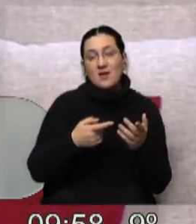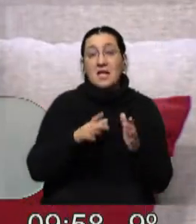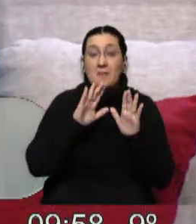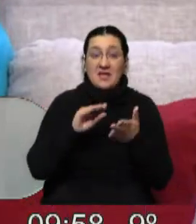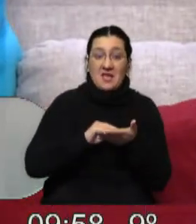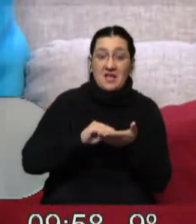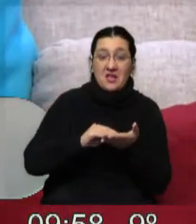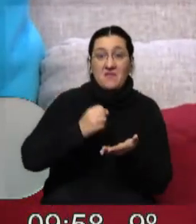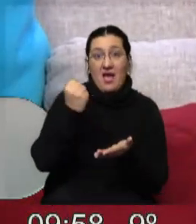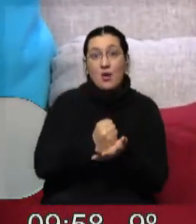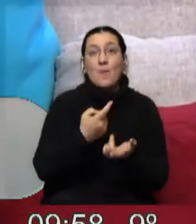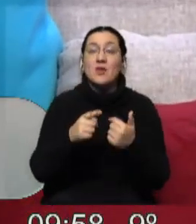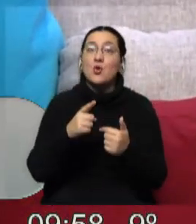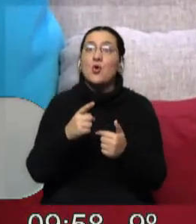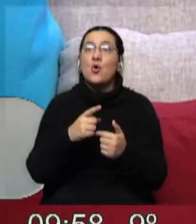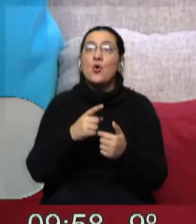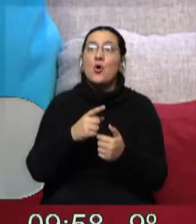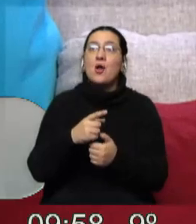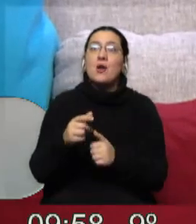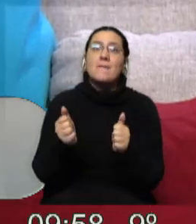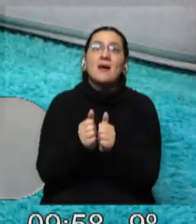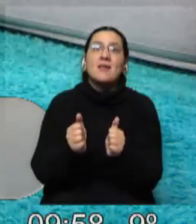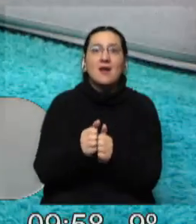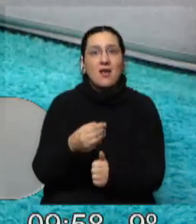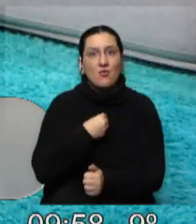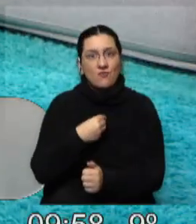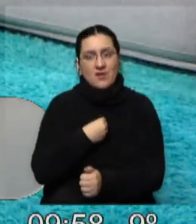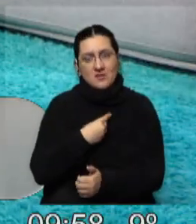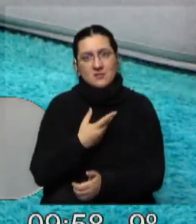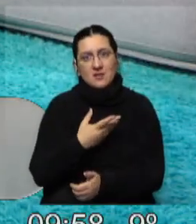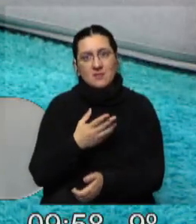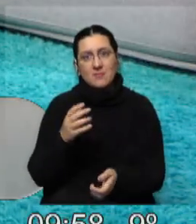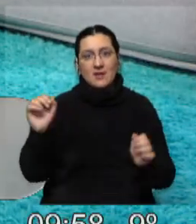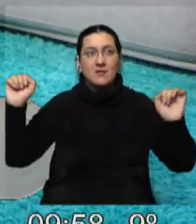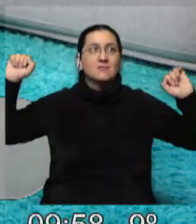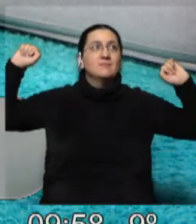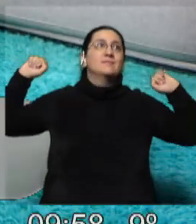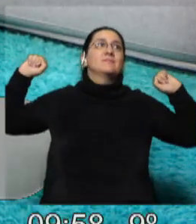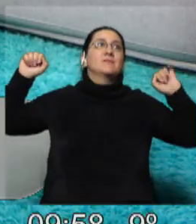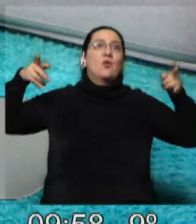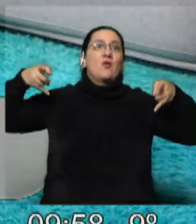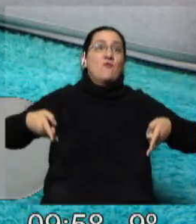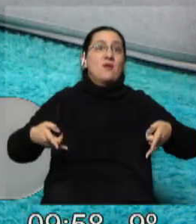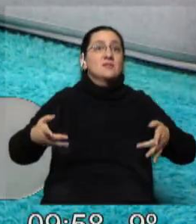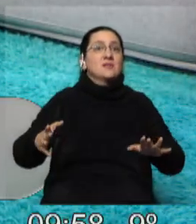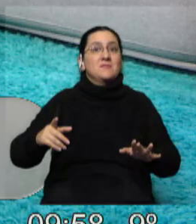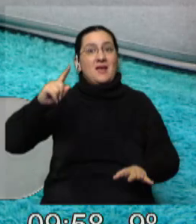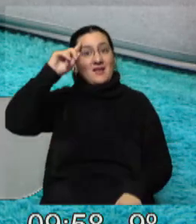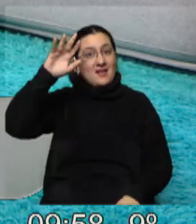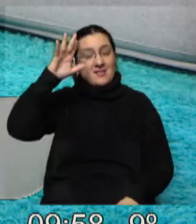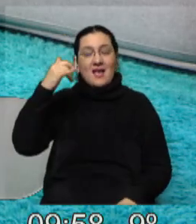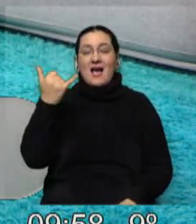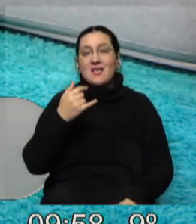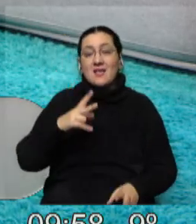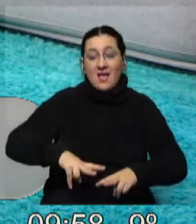que hay. Pero en una pareja, el nivel de confianza que tiene que haber para que bueno. te ponga dos esposas o te ate una. No sé. Los estudios científicos